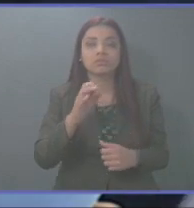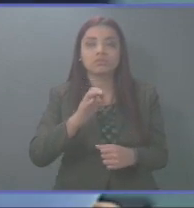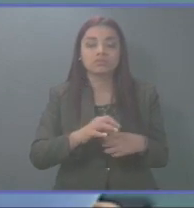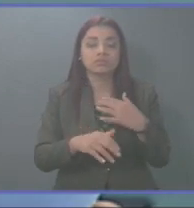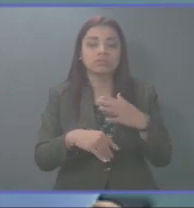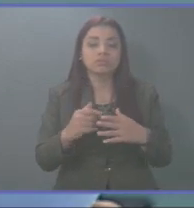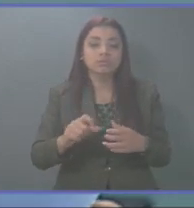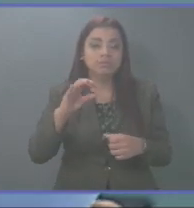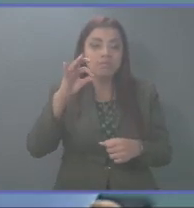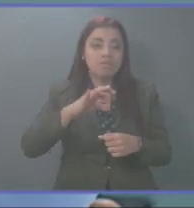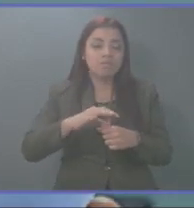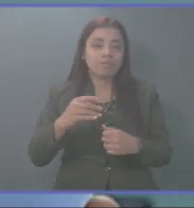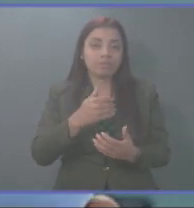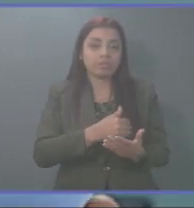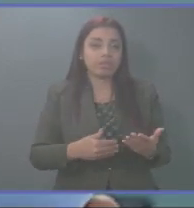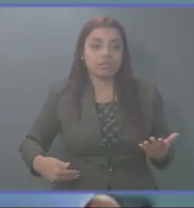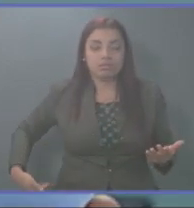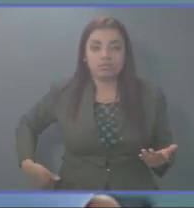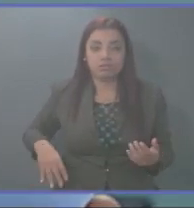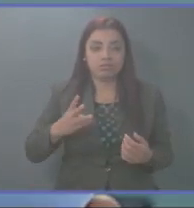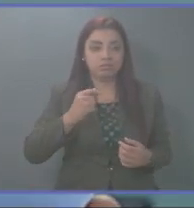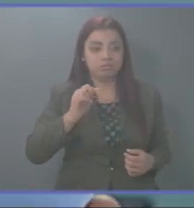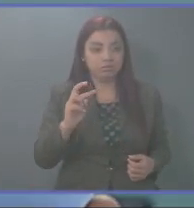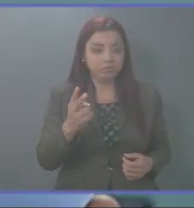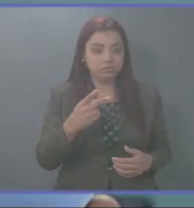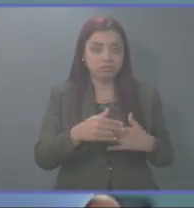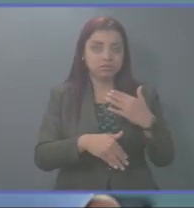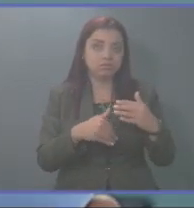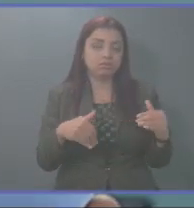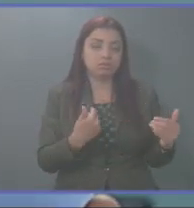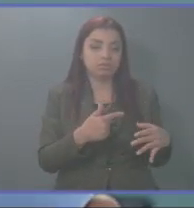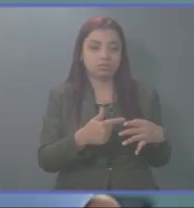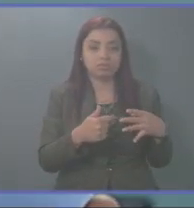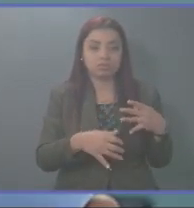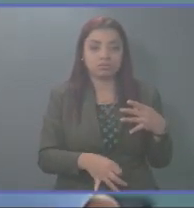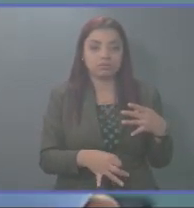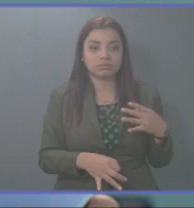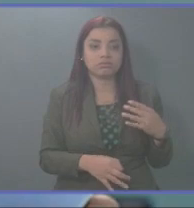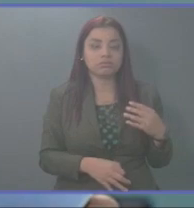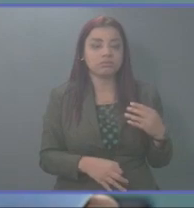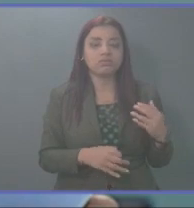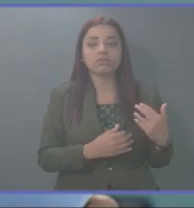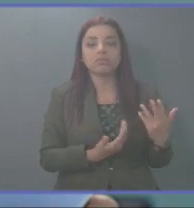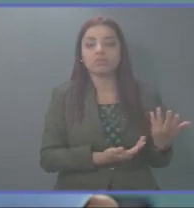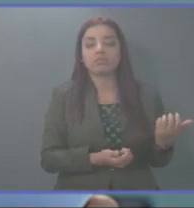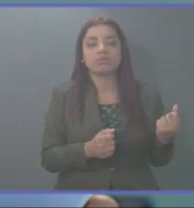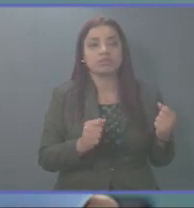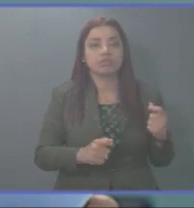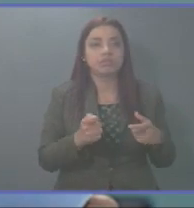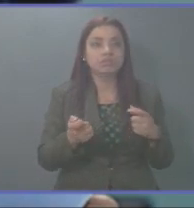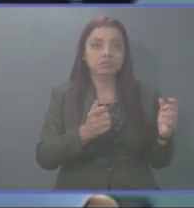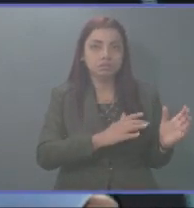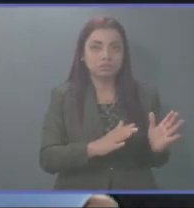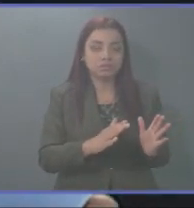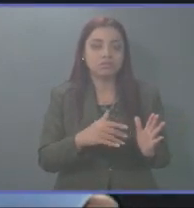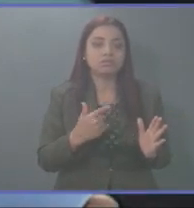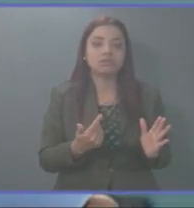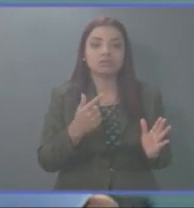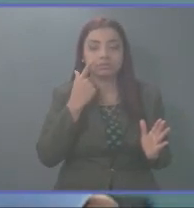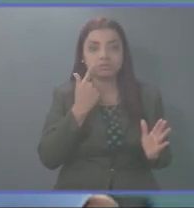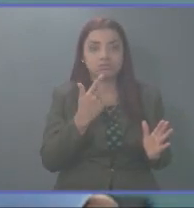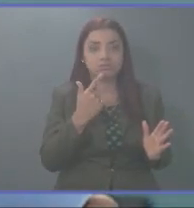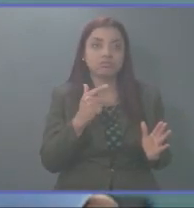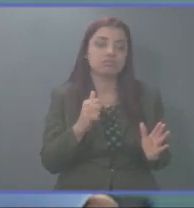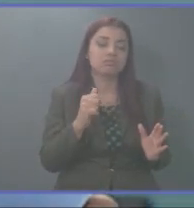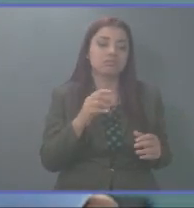Exterior en las Elecciones Presidenciales. Romano 2, que dicho cuerpo legal, tal como su nombre lo indica, regula únicamente el ejercicio del voto